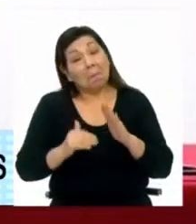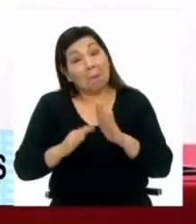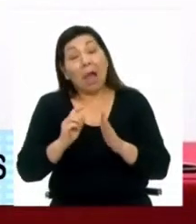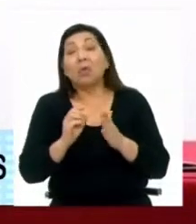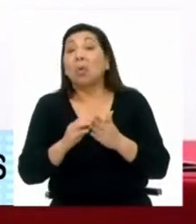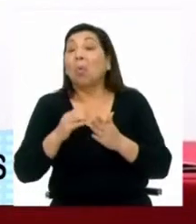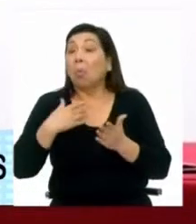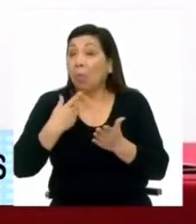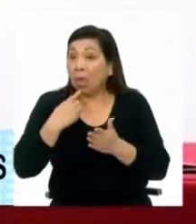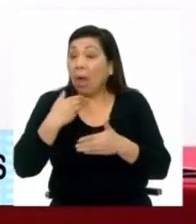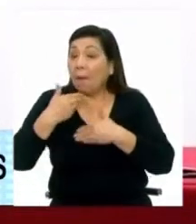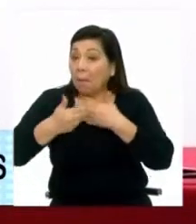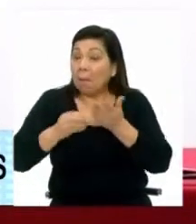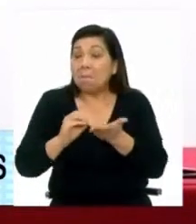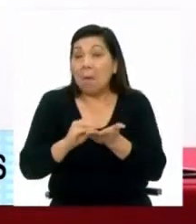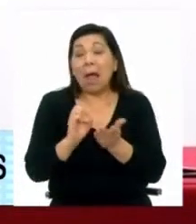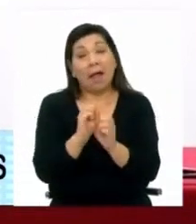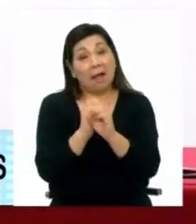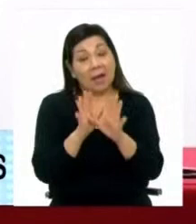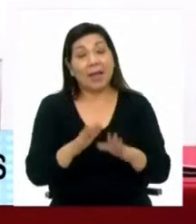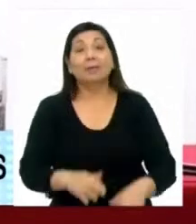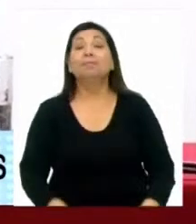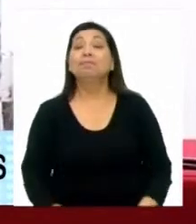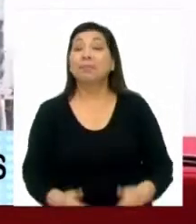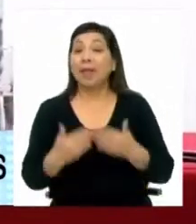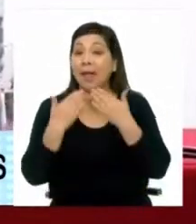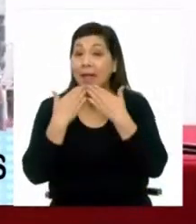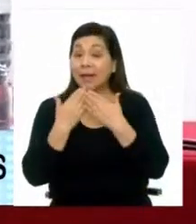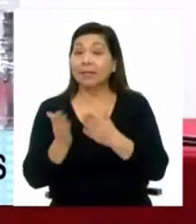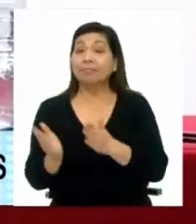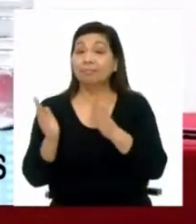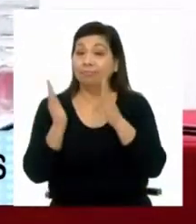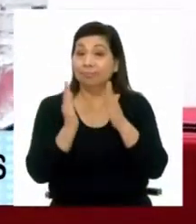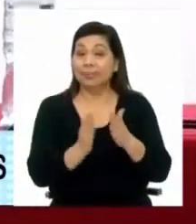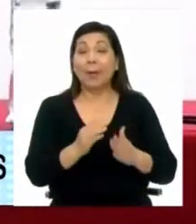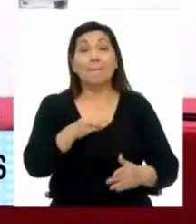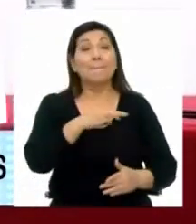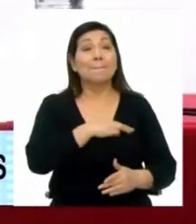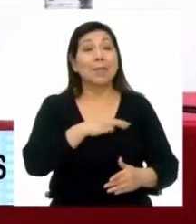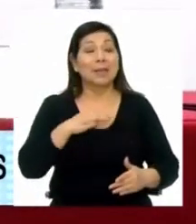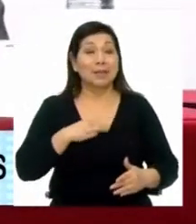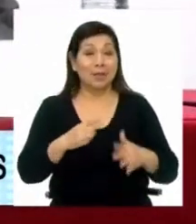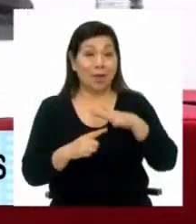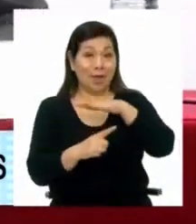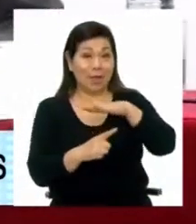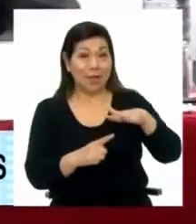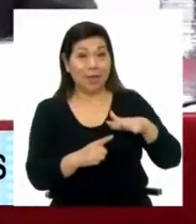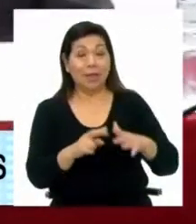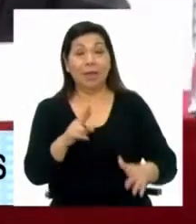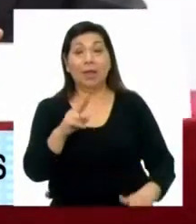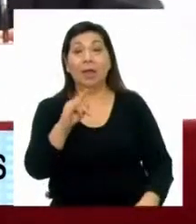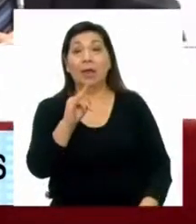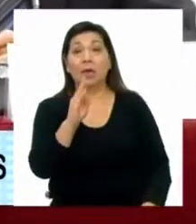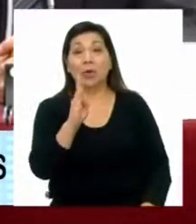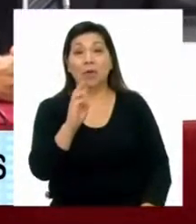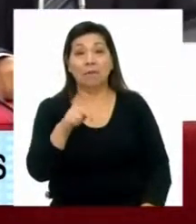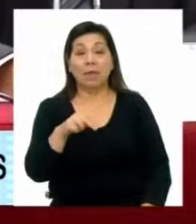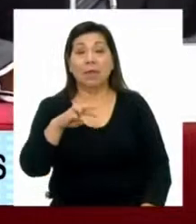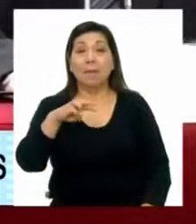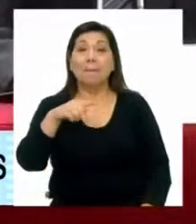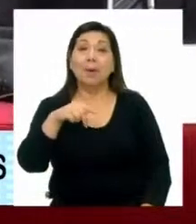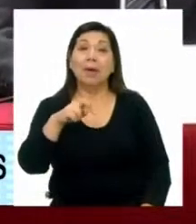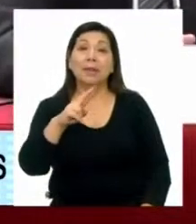mayor ampliación de algunos temas. Muchas gracias, ministro. A continuación, palabras del ministro de Ambiente, Rubén Ramírez Mateo.